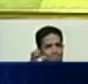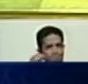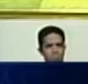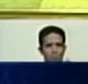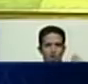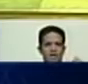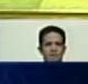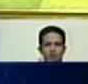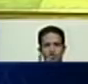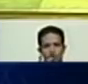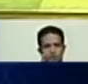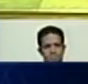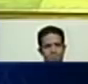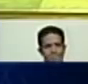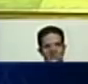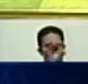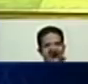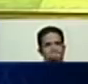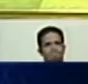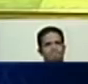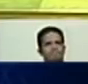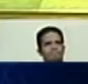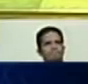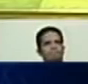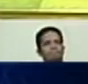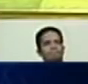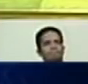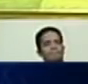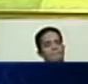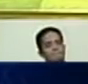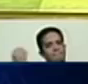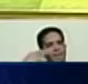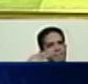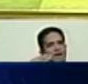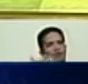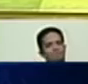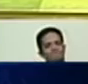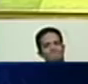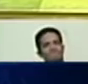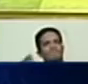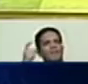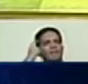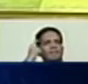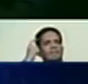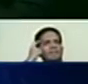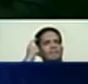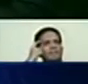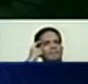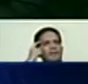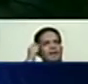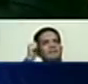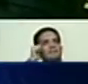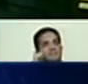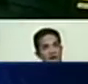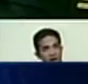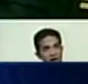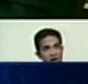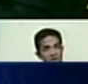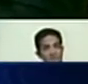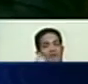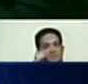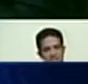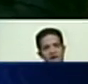2 notas, que nos intercambiamos el día sábado también. Sábado. El día